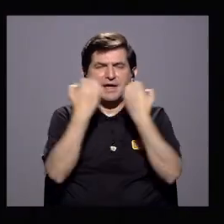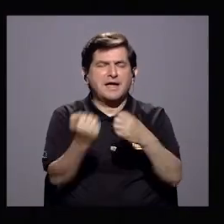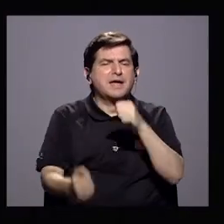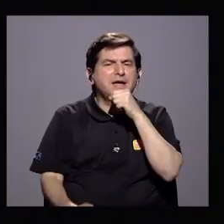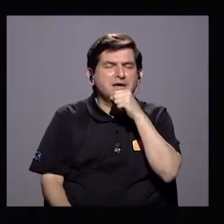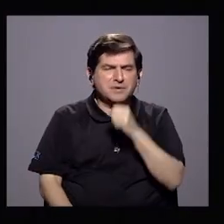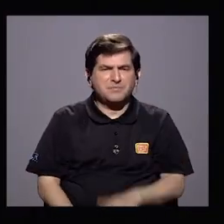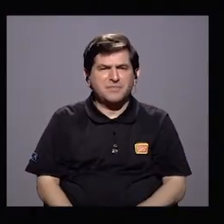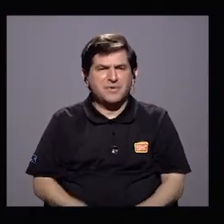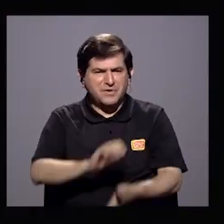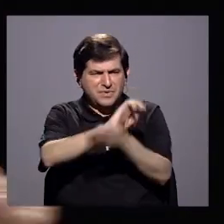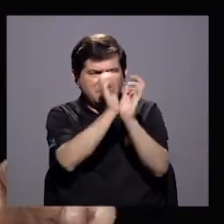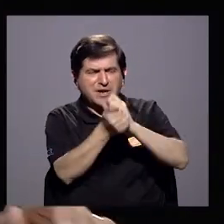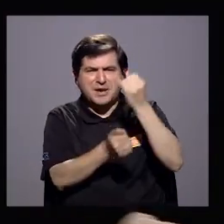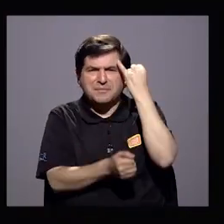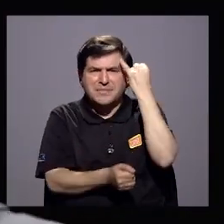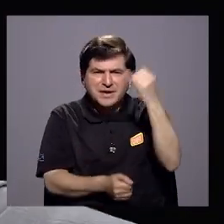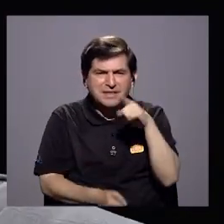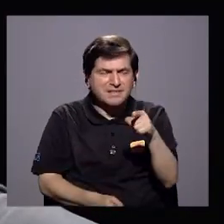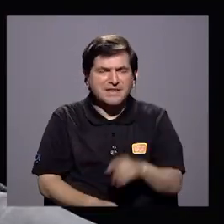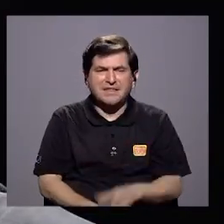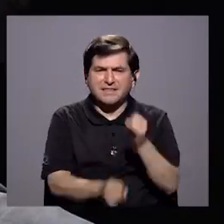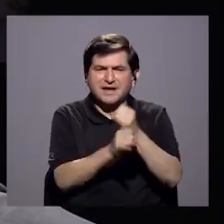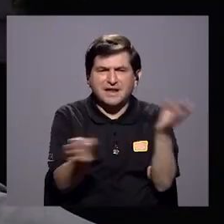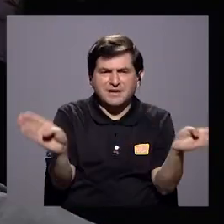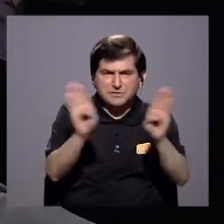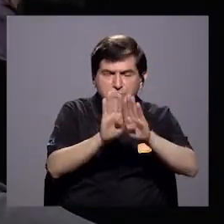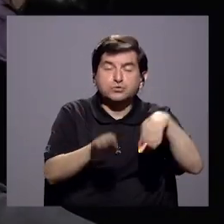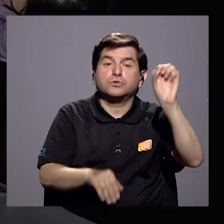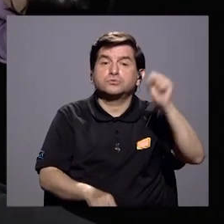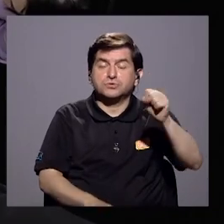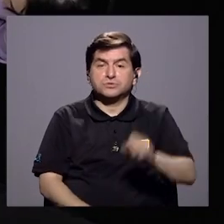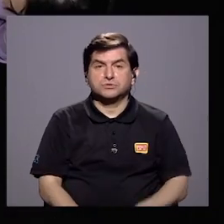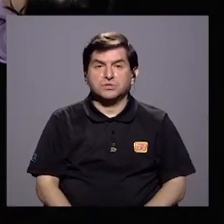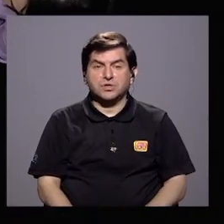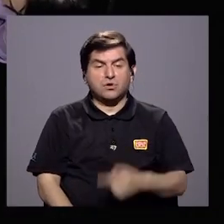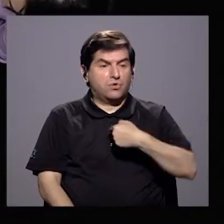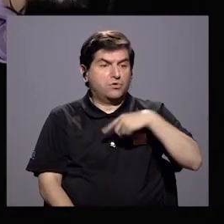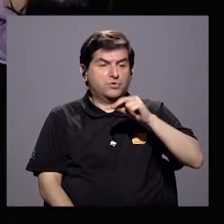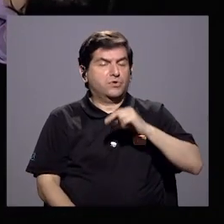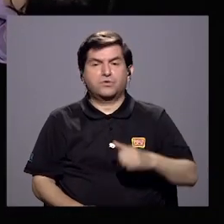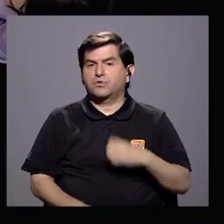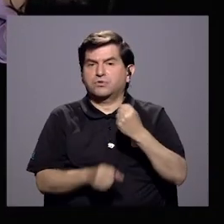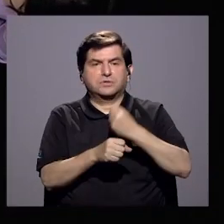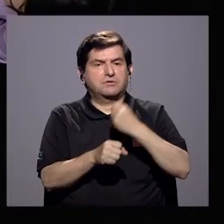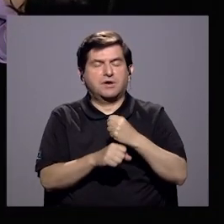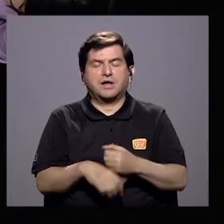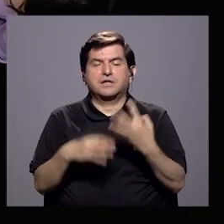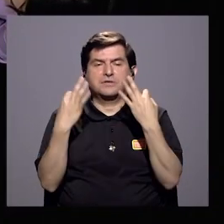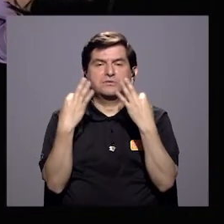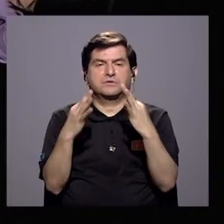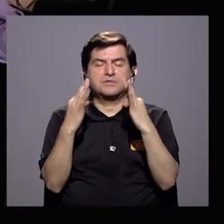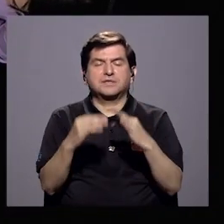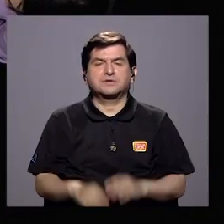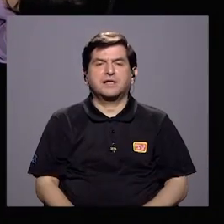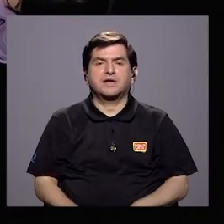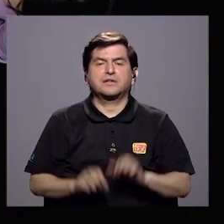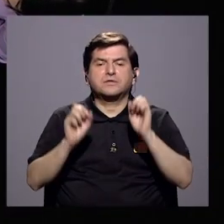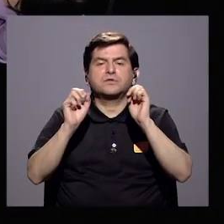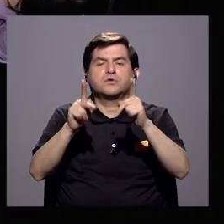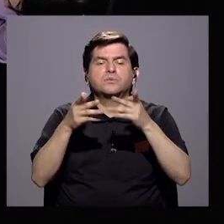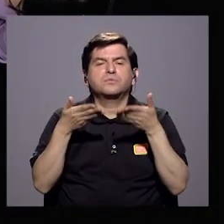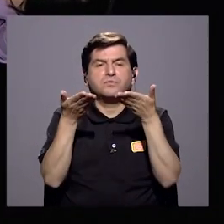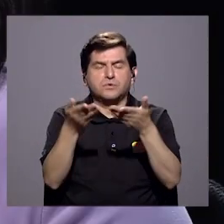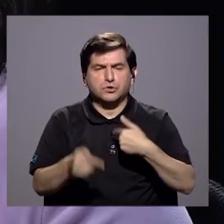tenemos que quitar el chip de Habdeba y hay que cerrarlo? Para mí sí, si no, no estaría en esta misión de tratar de darle una oportunidad. Lo que sí